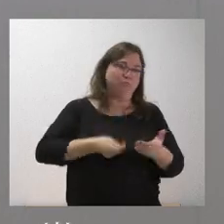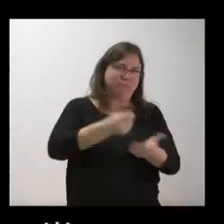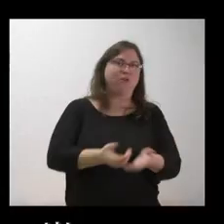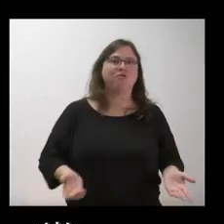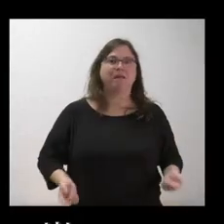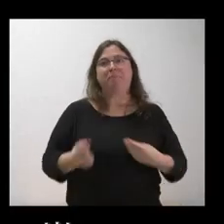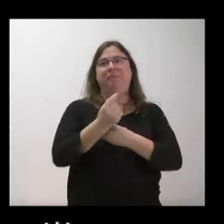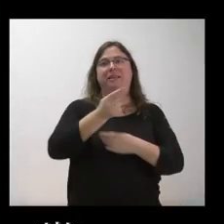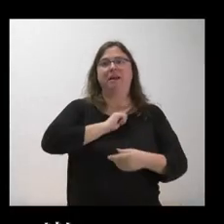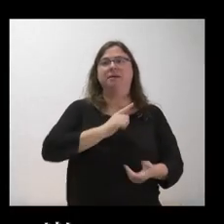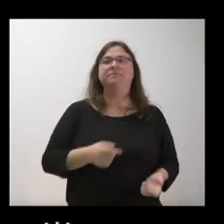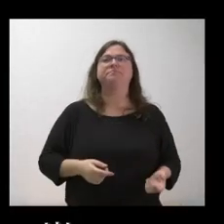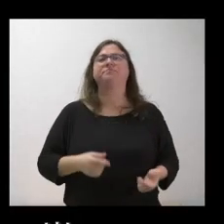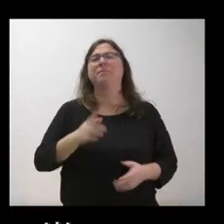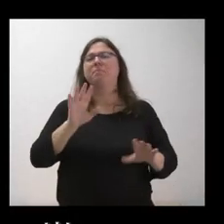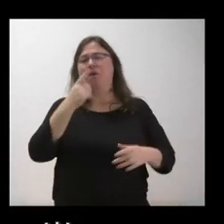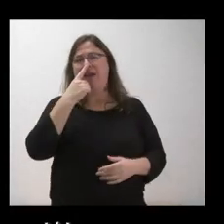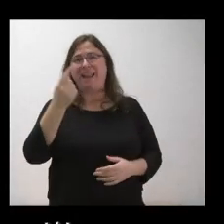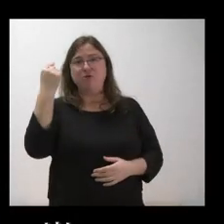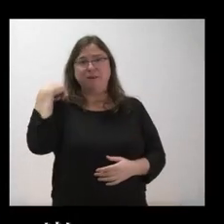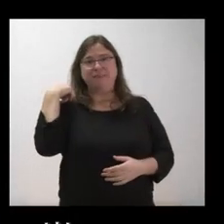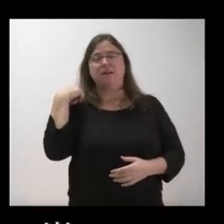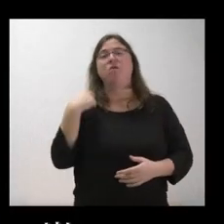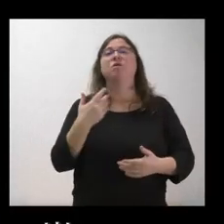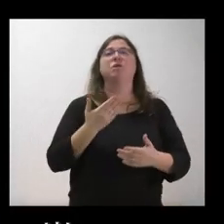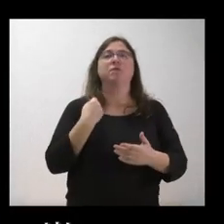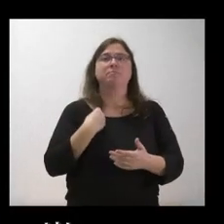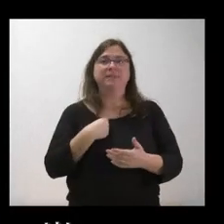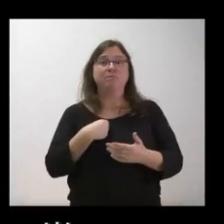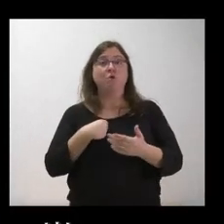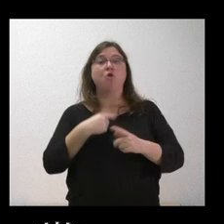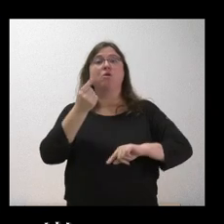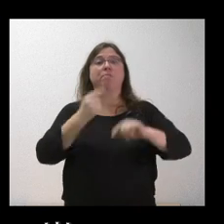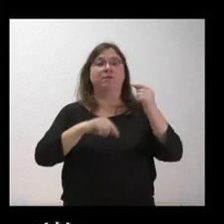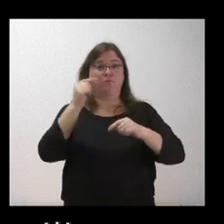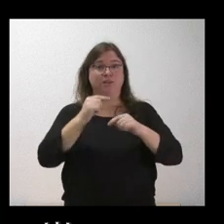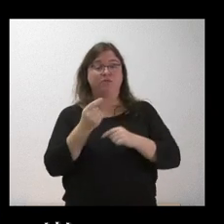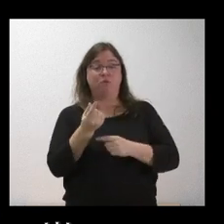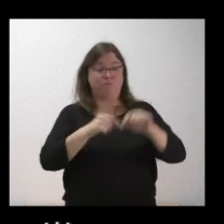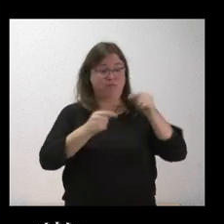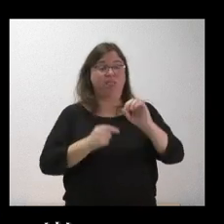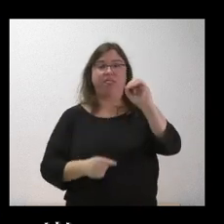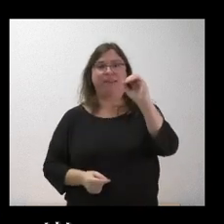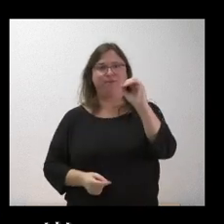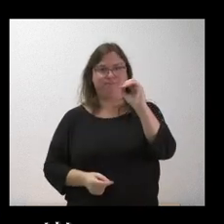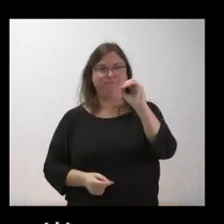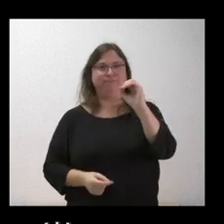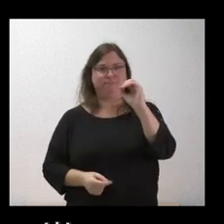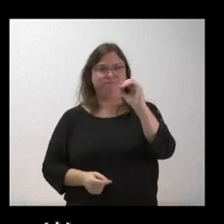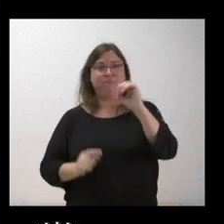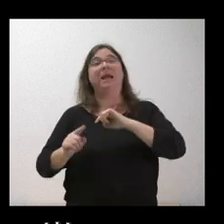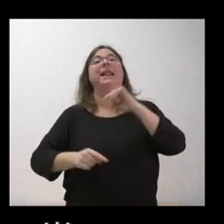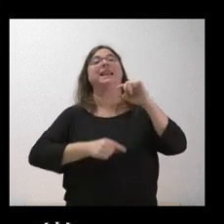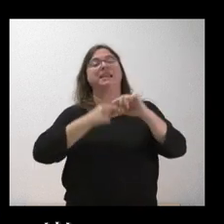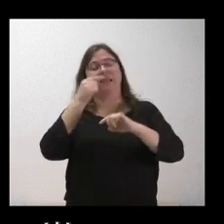sí lo que ocurre el año pasado cuando se presentaron los presupuestos la partida era cero entonces después la junta tuvo que hacer